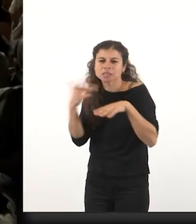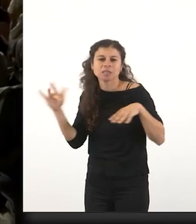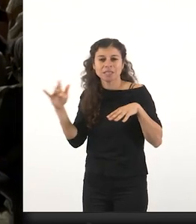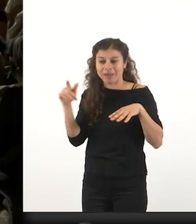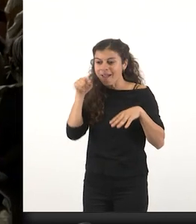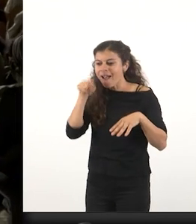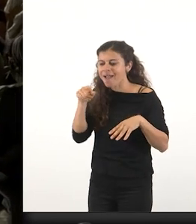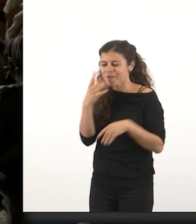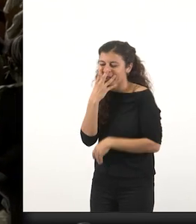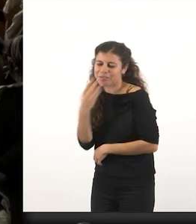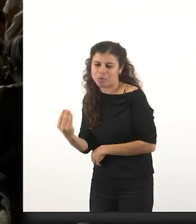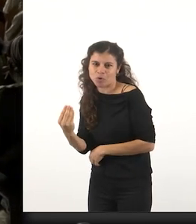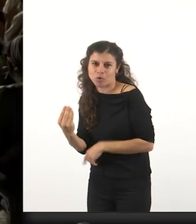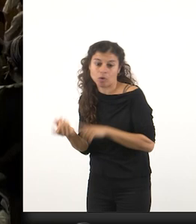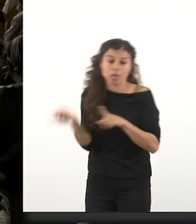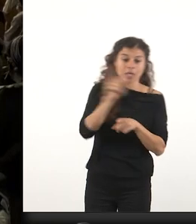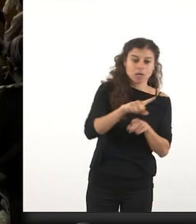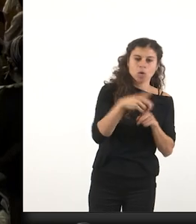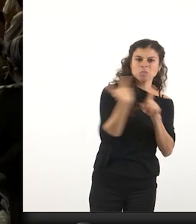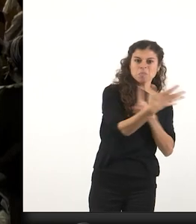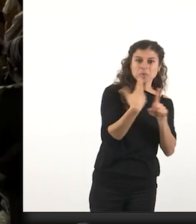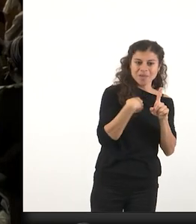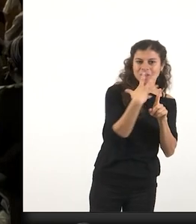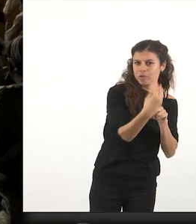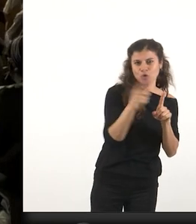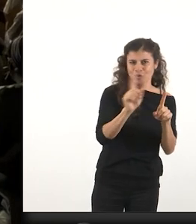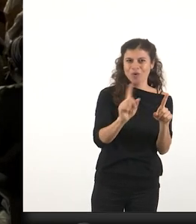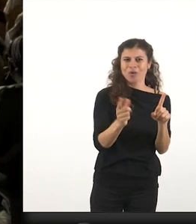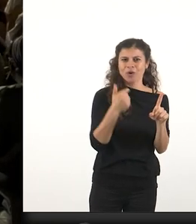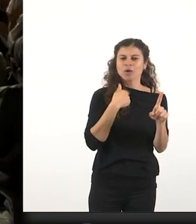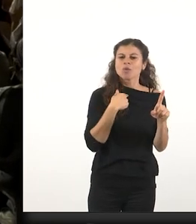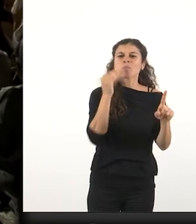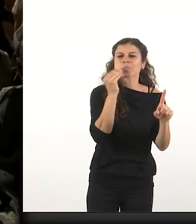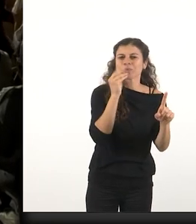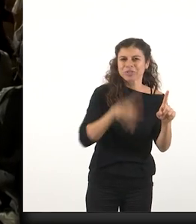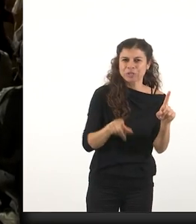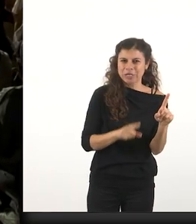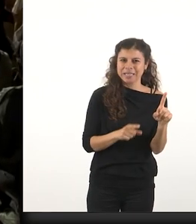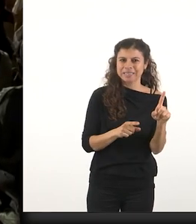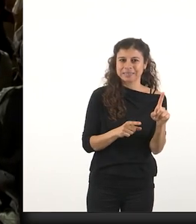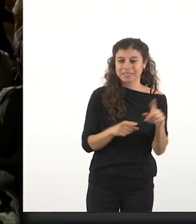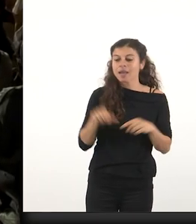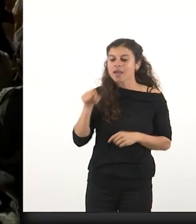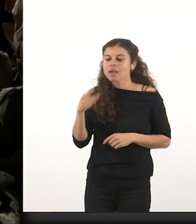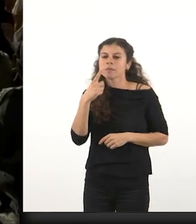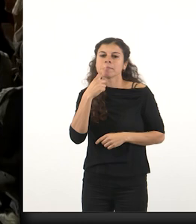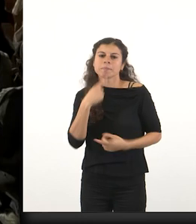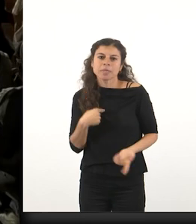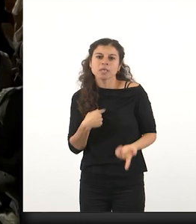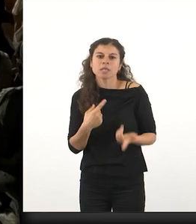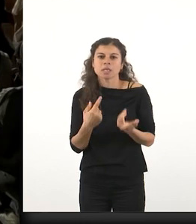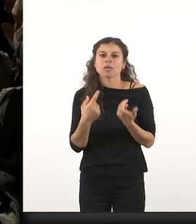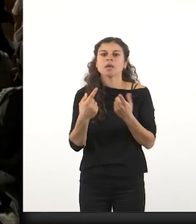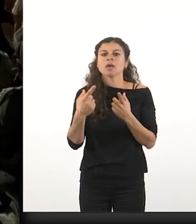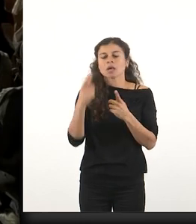enamoro, no del tío que me trata mal. No soy imbécil. Y que a mí me dice que va a cambiar por mí, que esos prontos que le pegan es porque está inseguro de que yo lo vaya a dejar